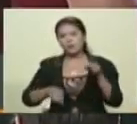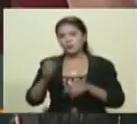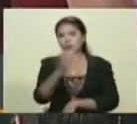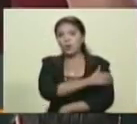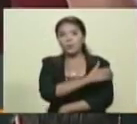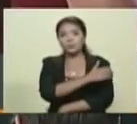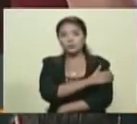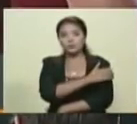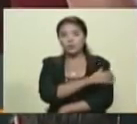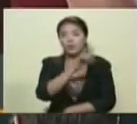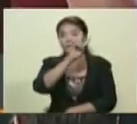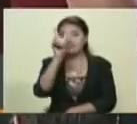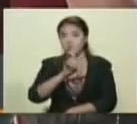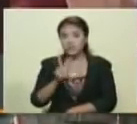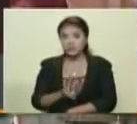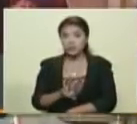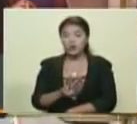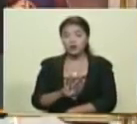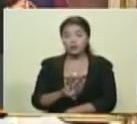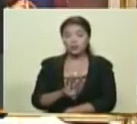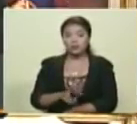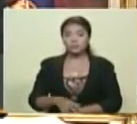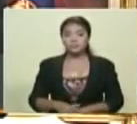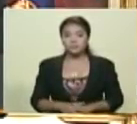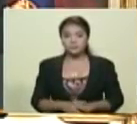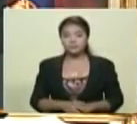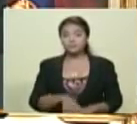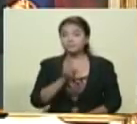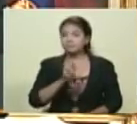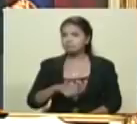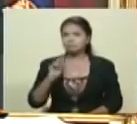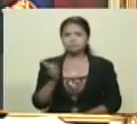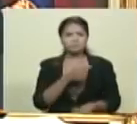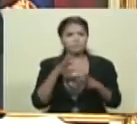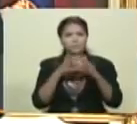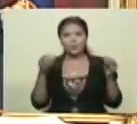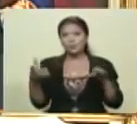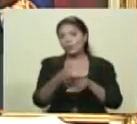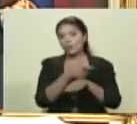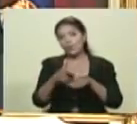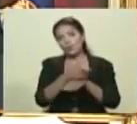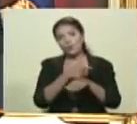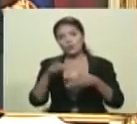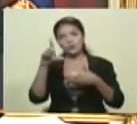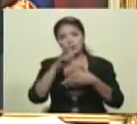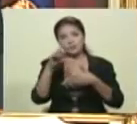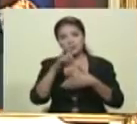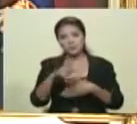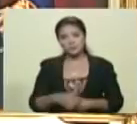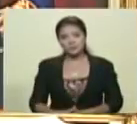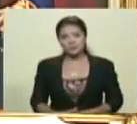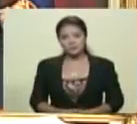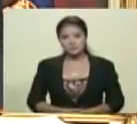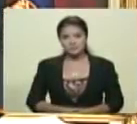opositores venezolanos, así como por casi todos los gobiernos latinoamericanos.